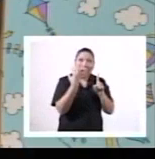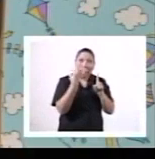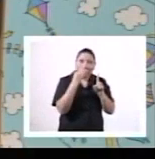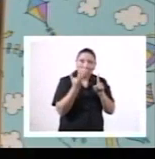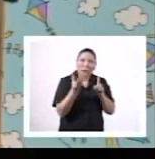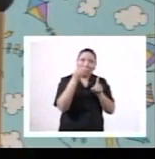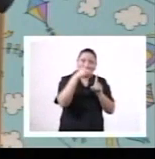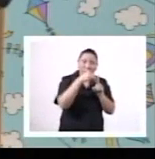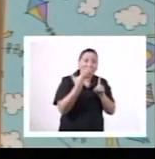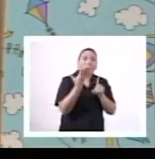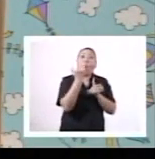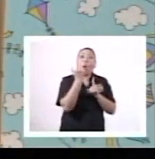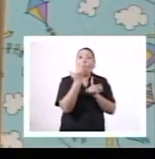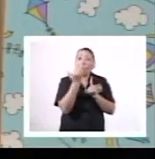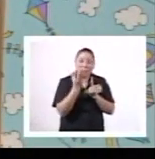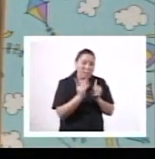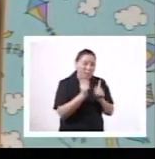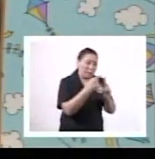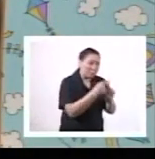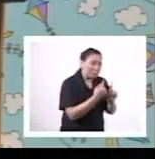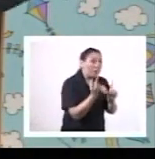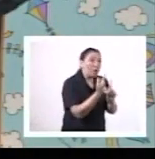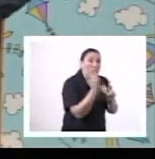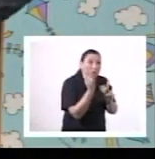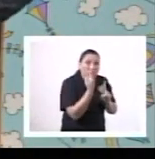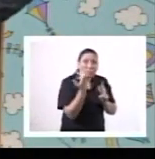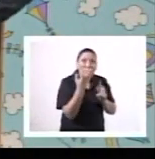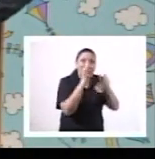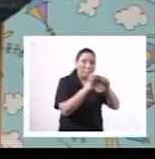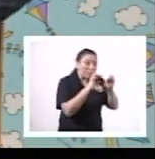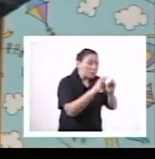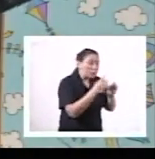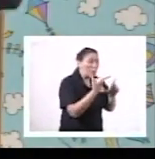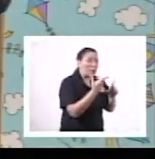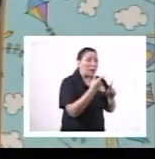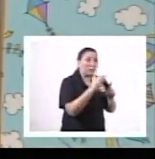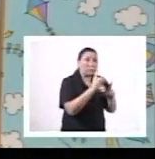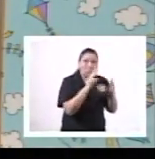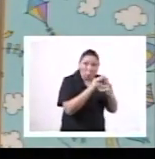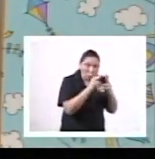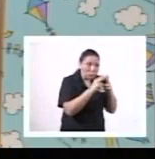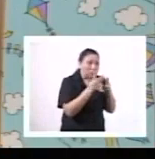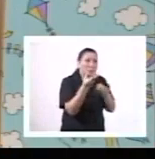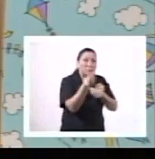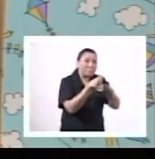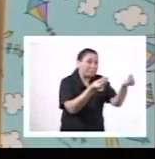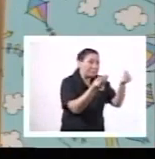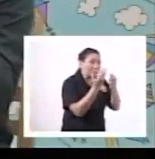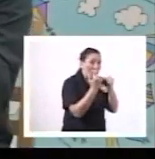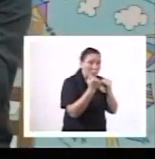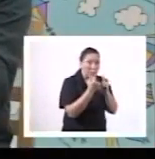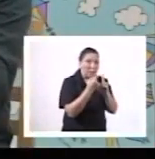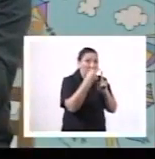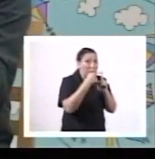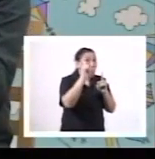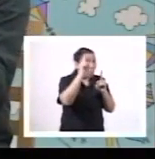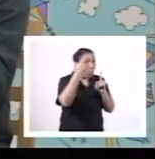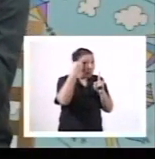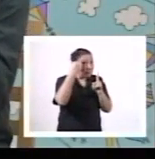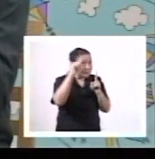huizquiles y elotes y fiambre con todos los demás habitantes. Pero un día, la señora en la